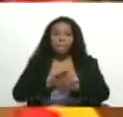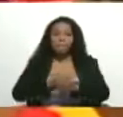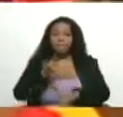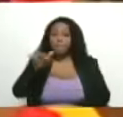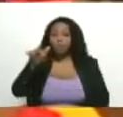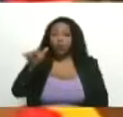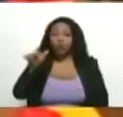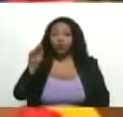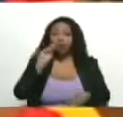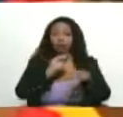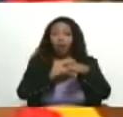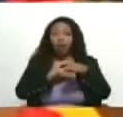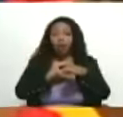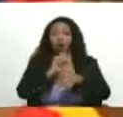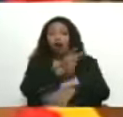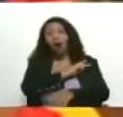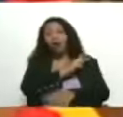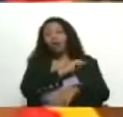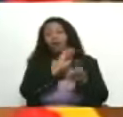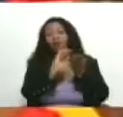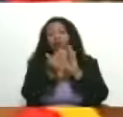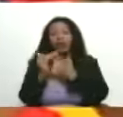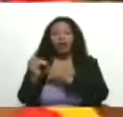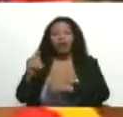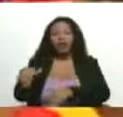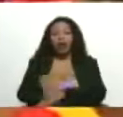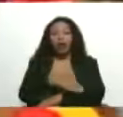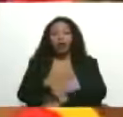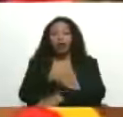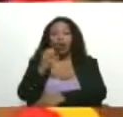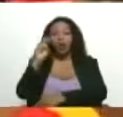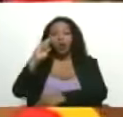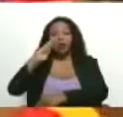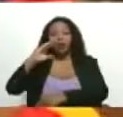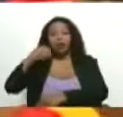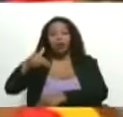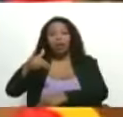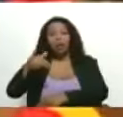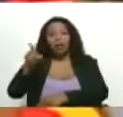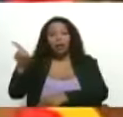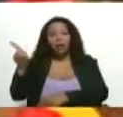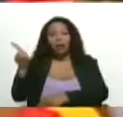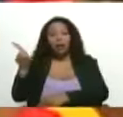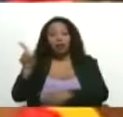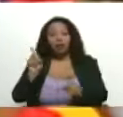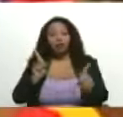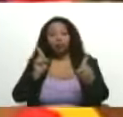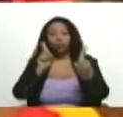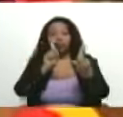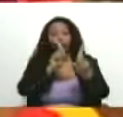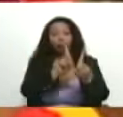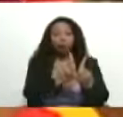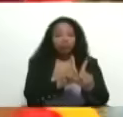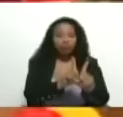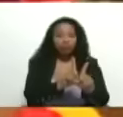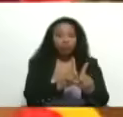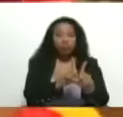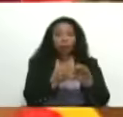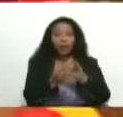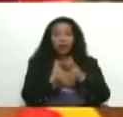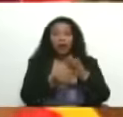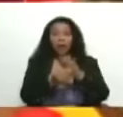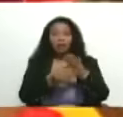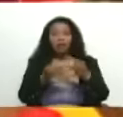convocatoria, jefes de comunidades, jefes de calles, jefes de VCH, que es el asentamiento de las bases de